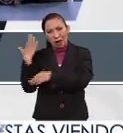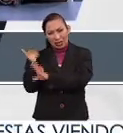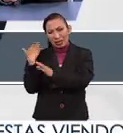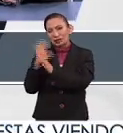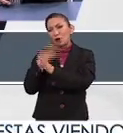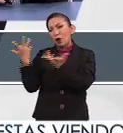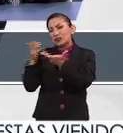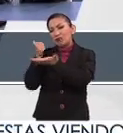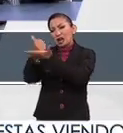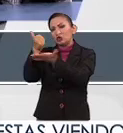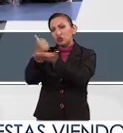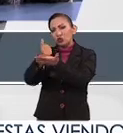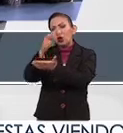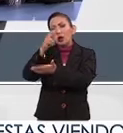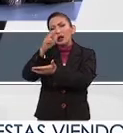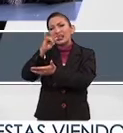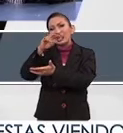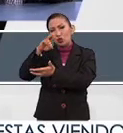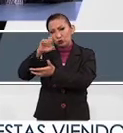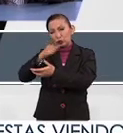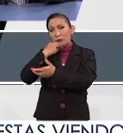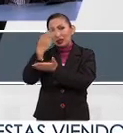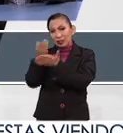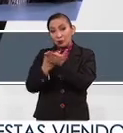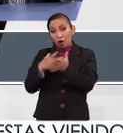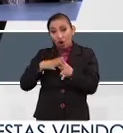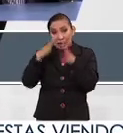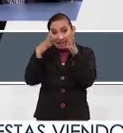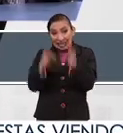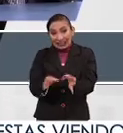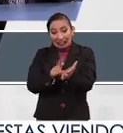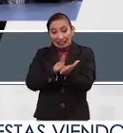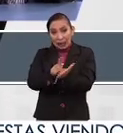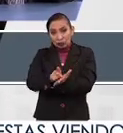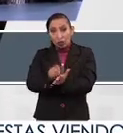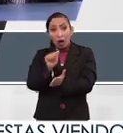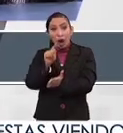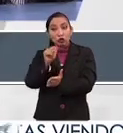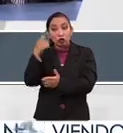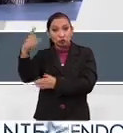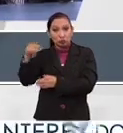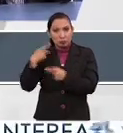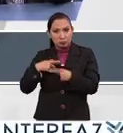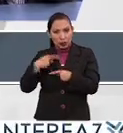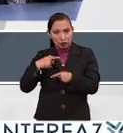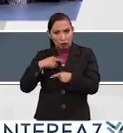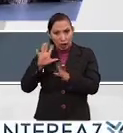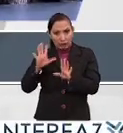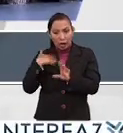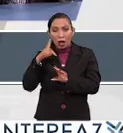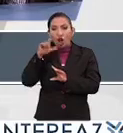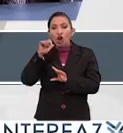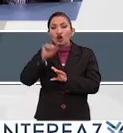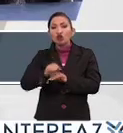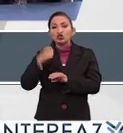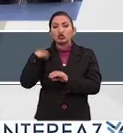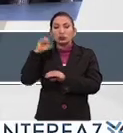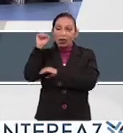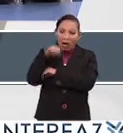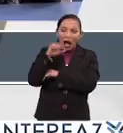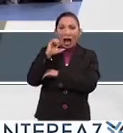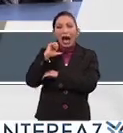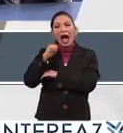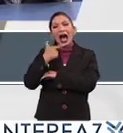lo largo de su vida Ríos, incluso los originales de derechos de autor de sus personajes de Los Agachados y Los Supermachos, en fin,